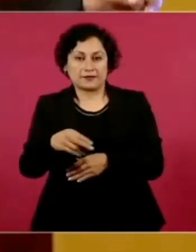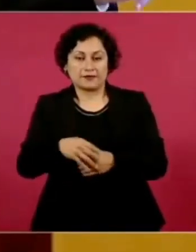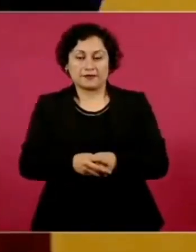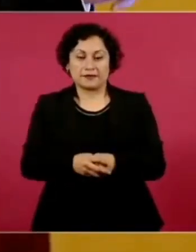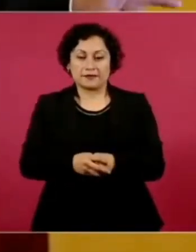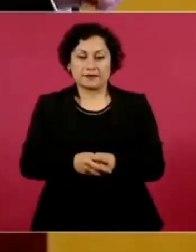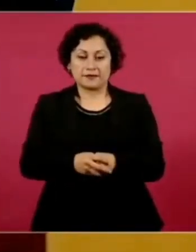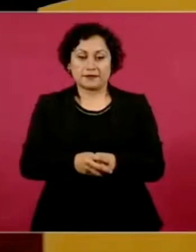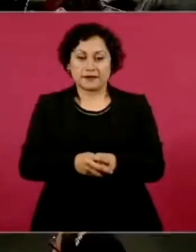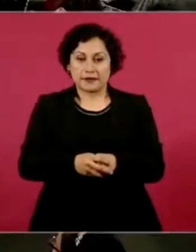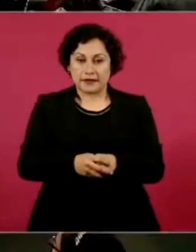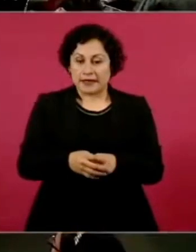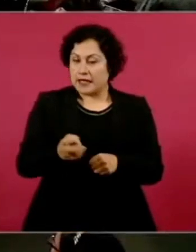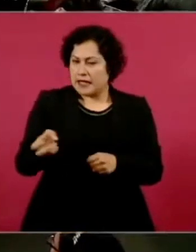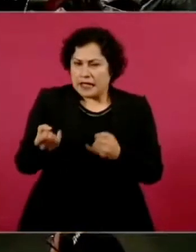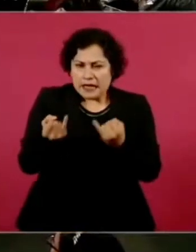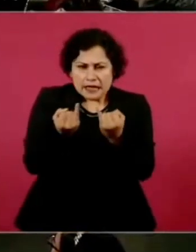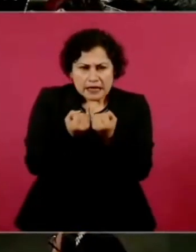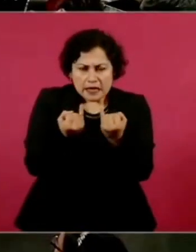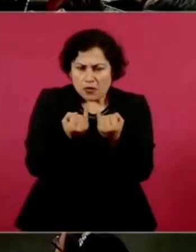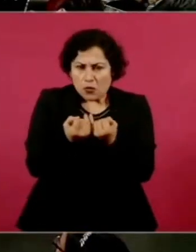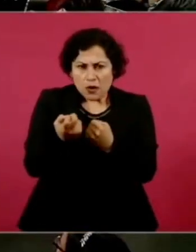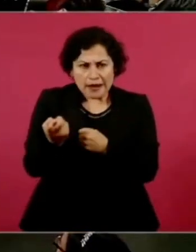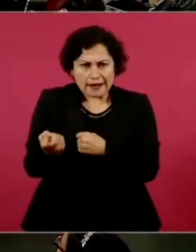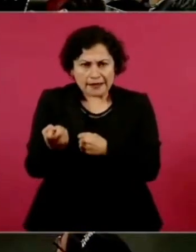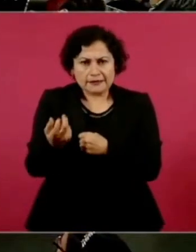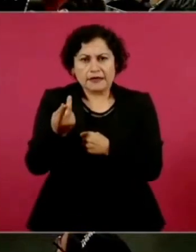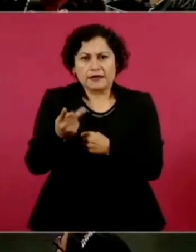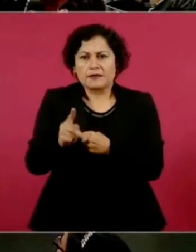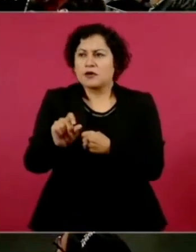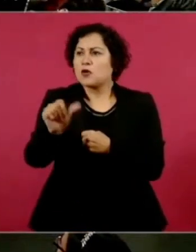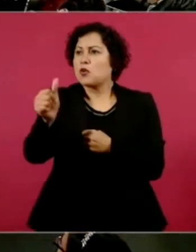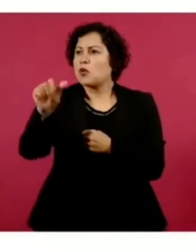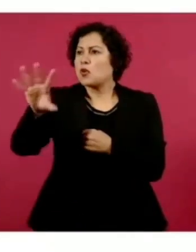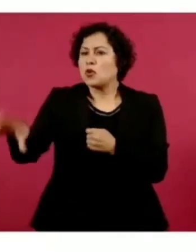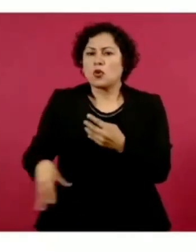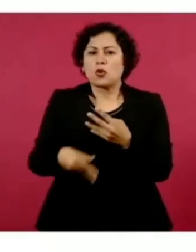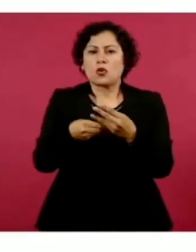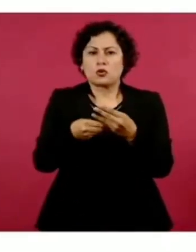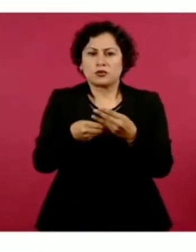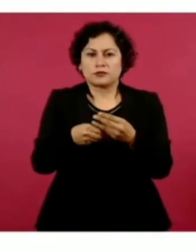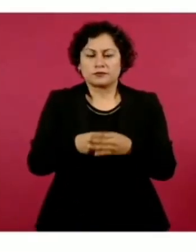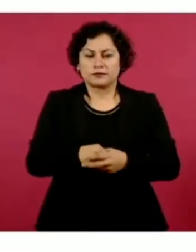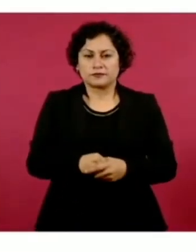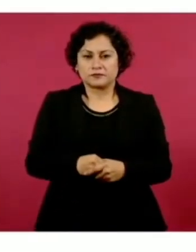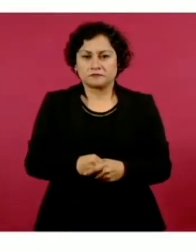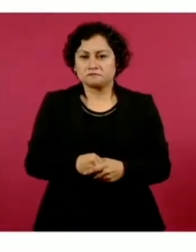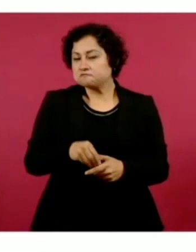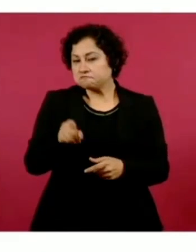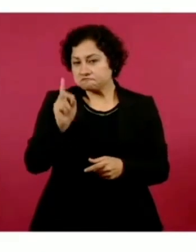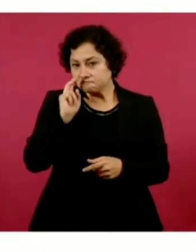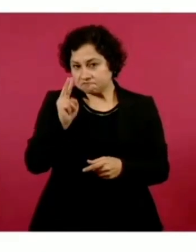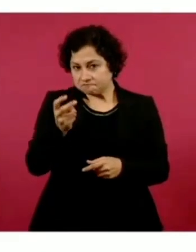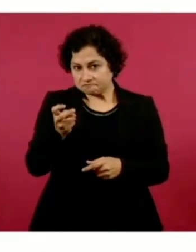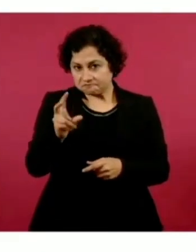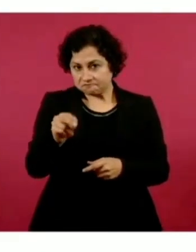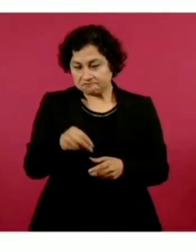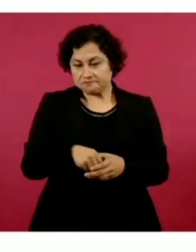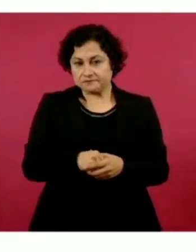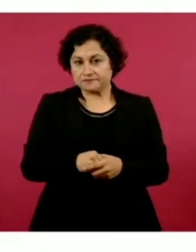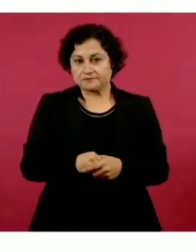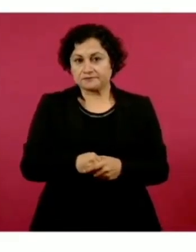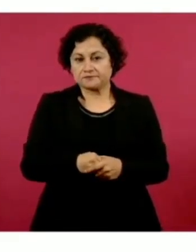Es esta misma, nada más que combinada con otras. No está aquí.